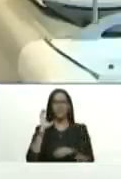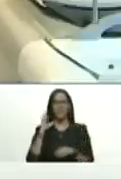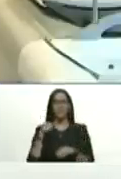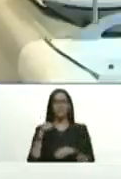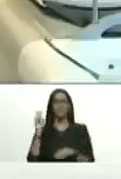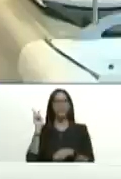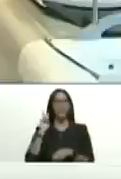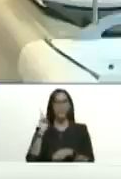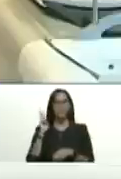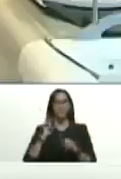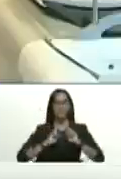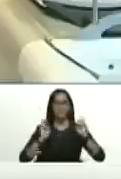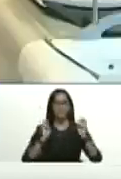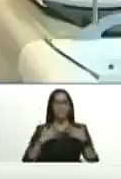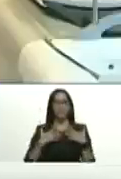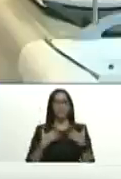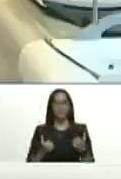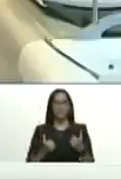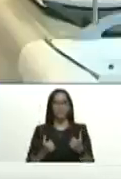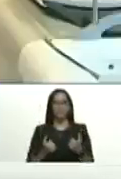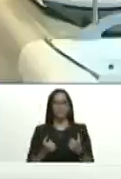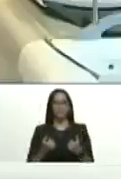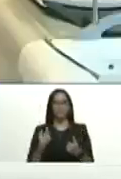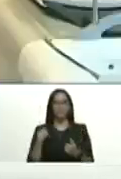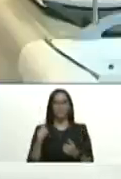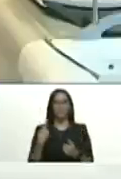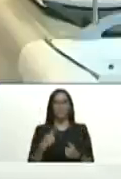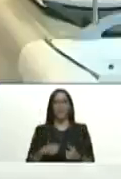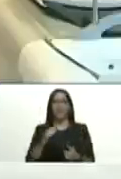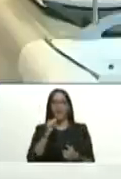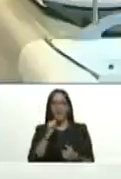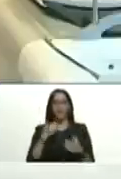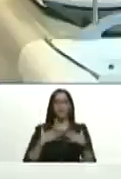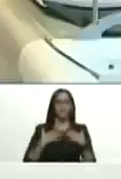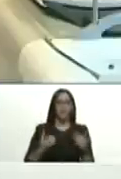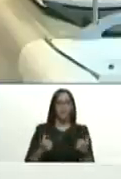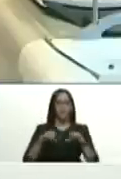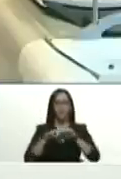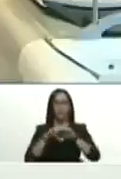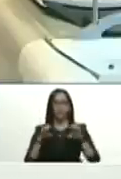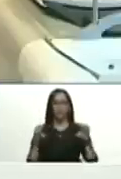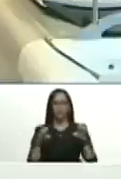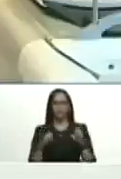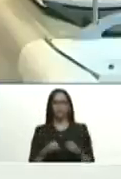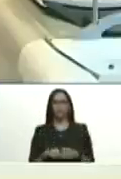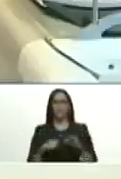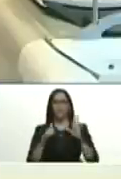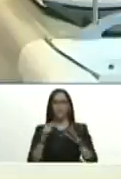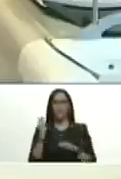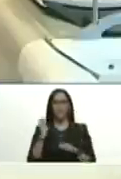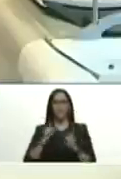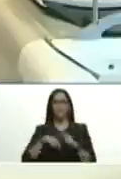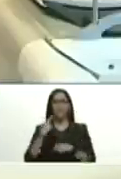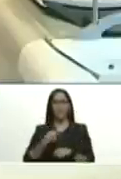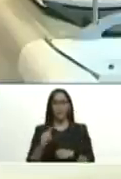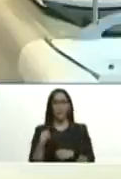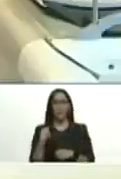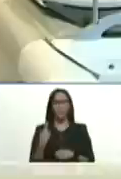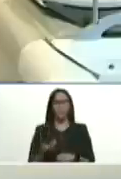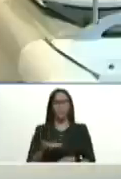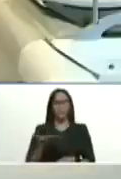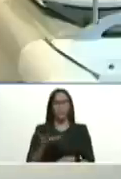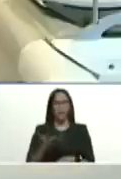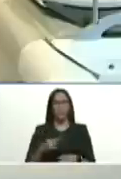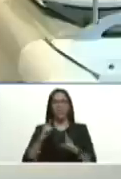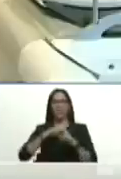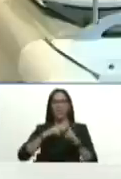salud, priorizamos, ¿verdad? Agua, salud, educación. 6 meses después, priorizamos